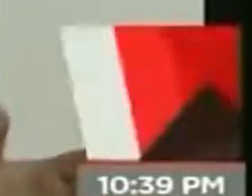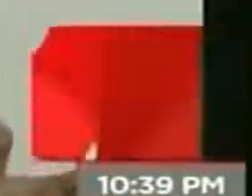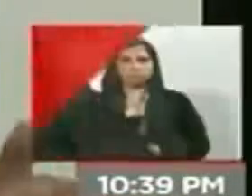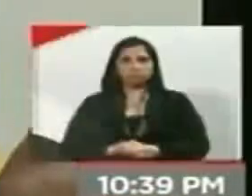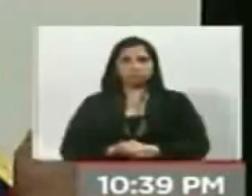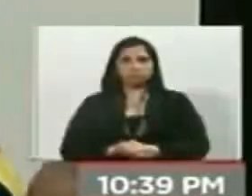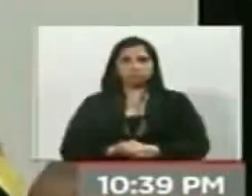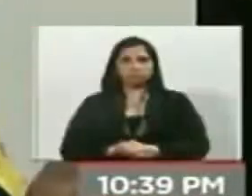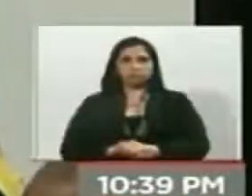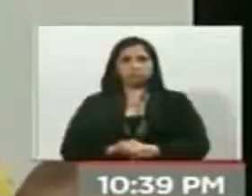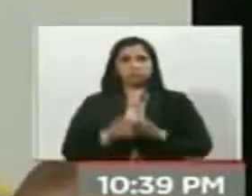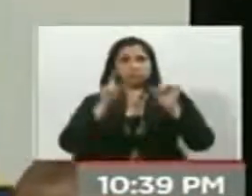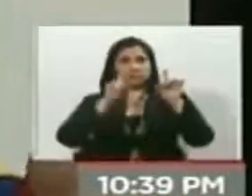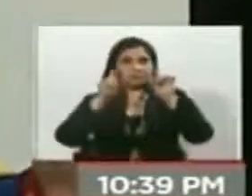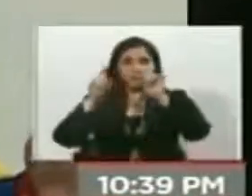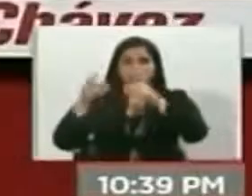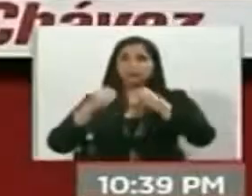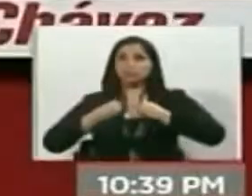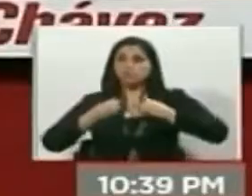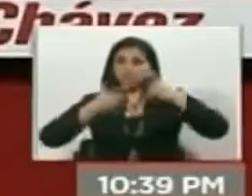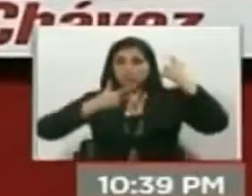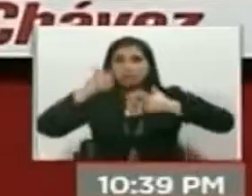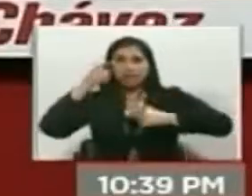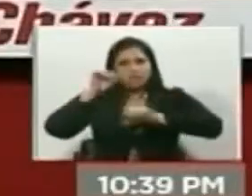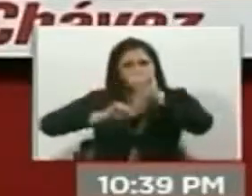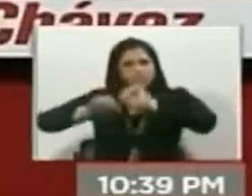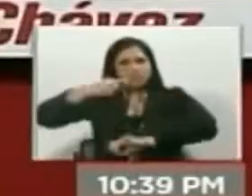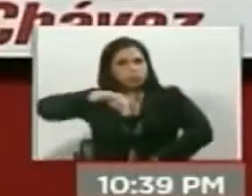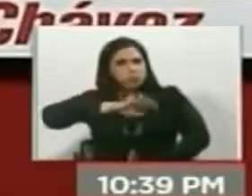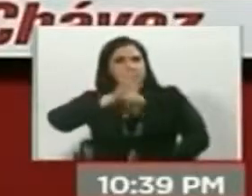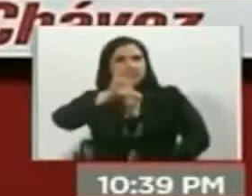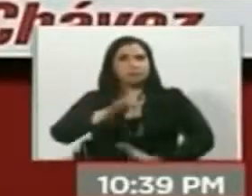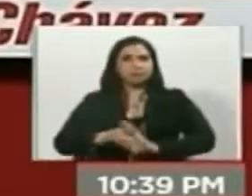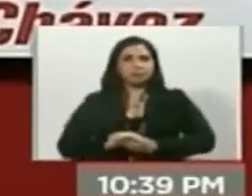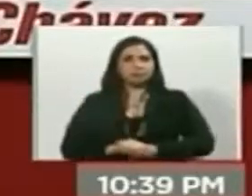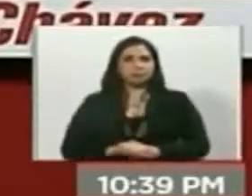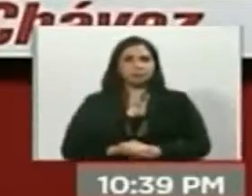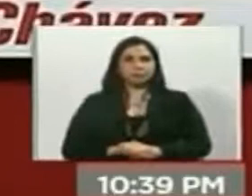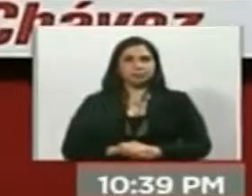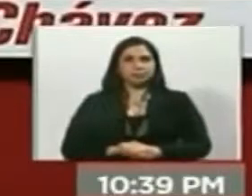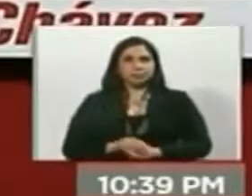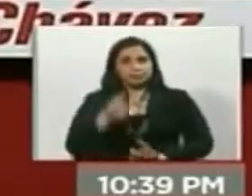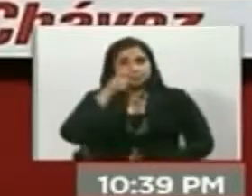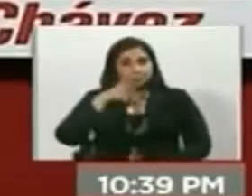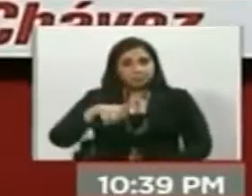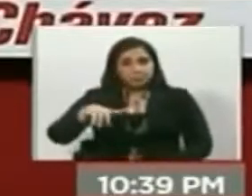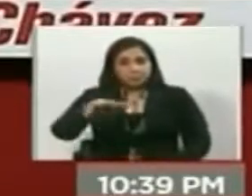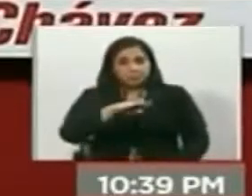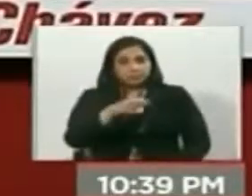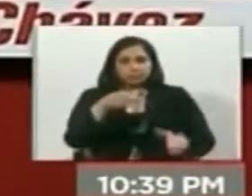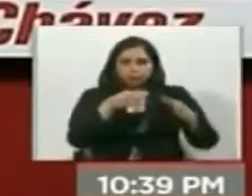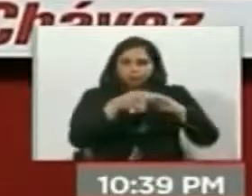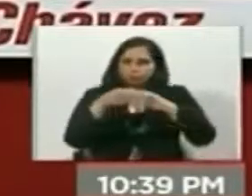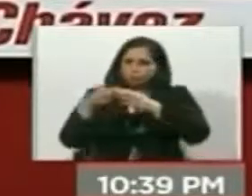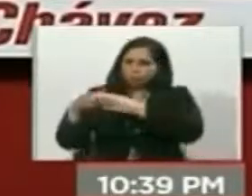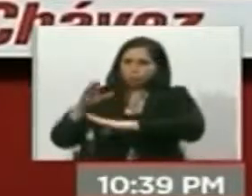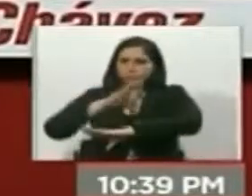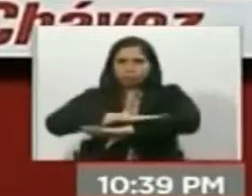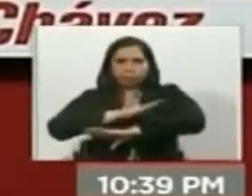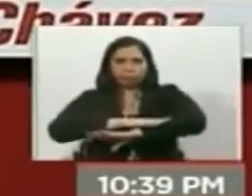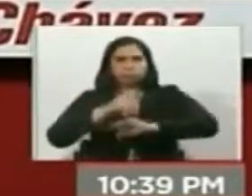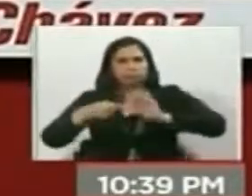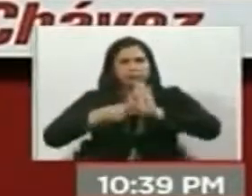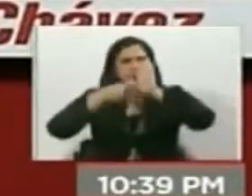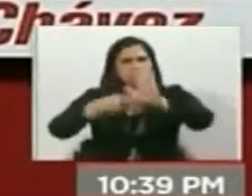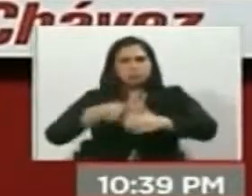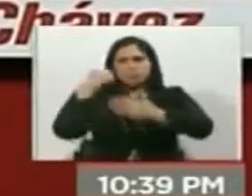Enseñanza de vida, de defender nuestra patria y un pueblo organizado dando la batalla